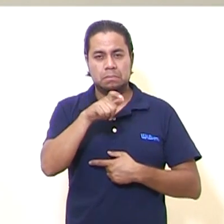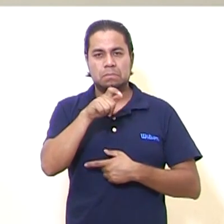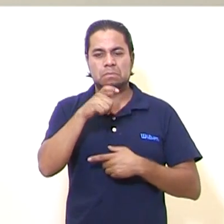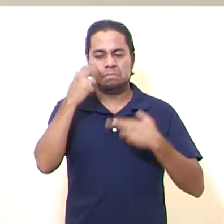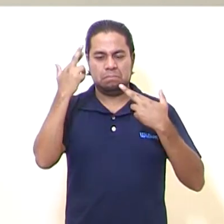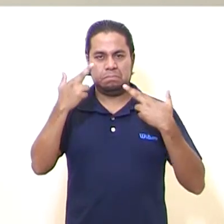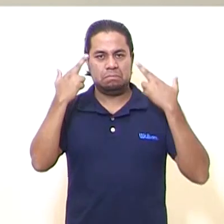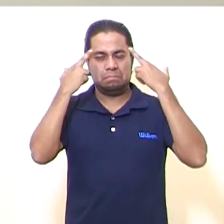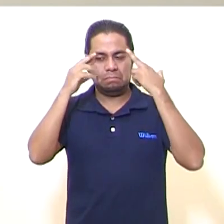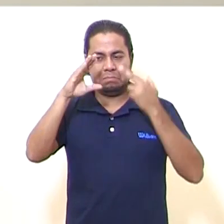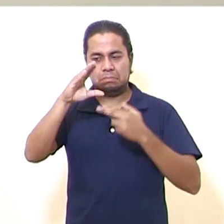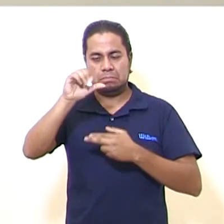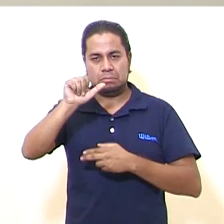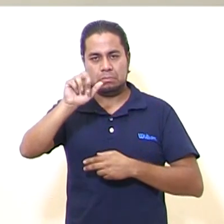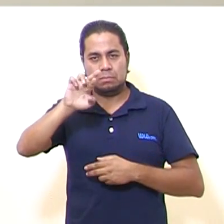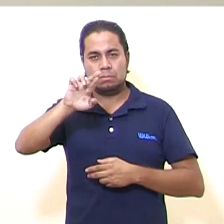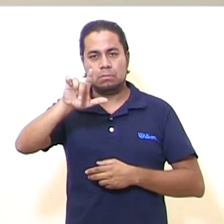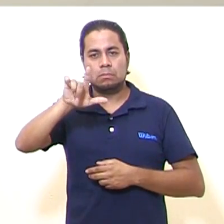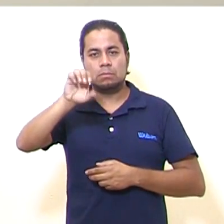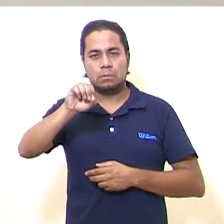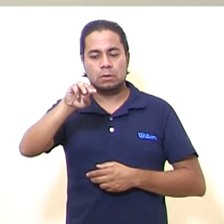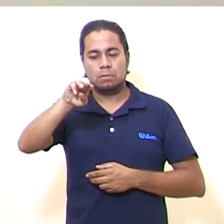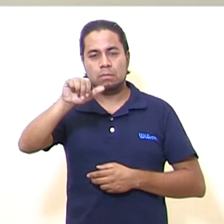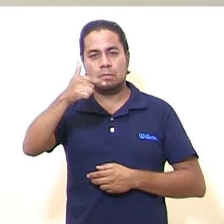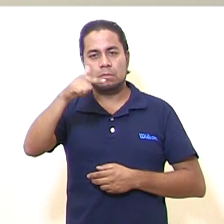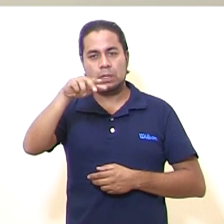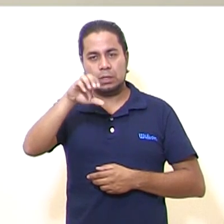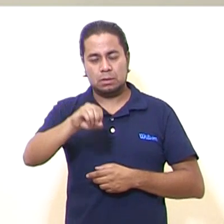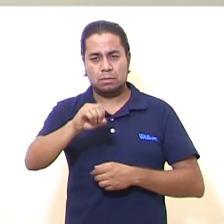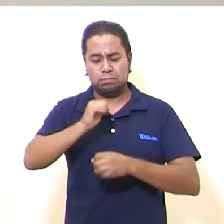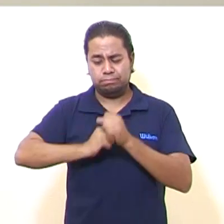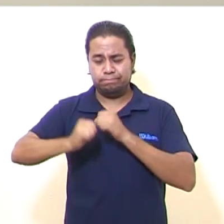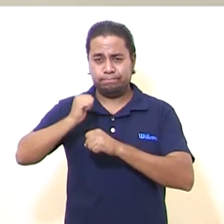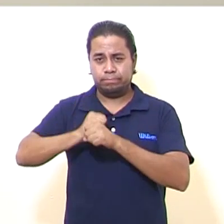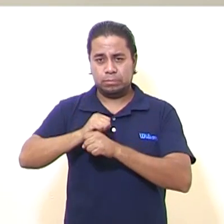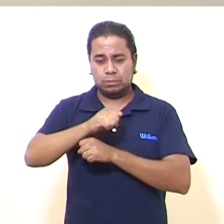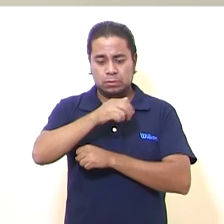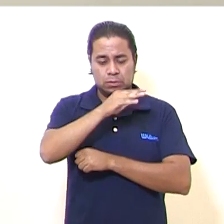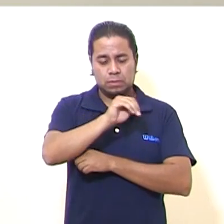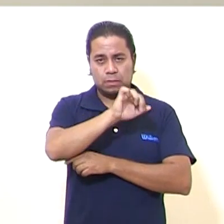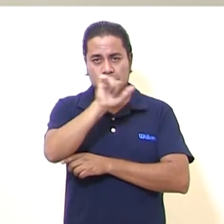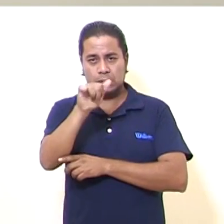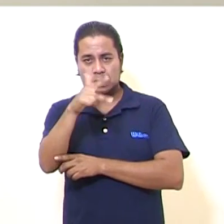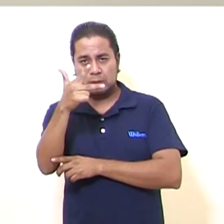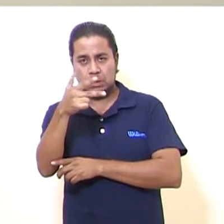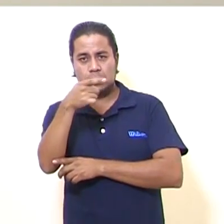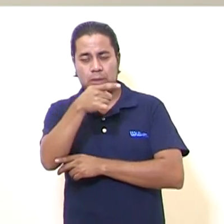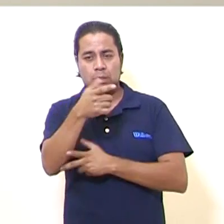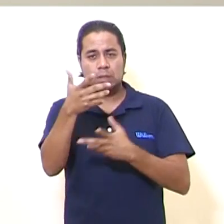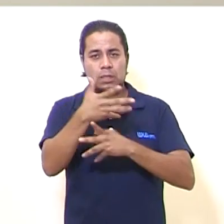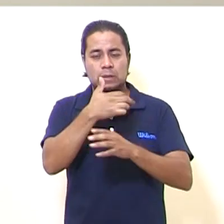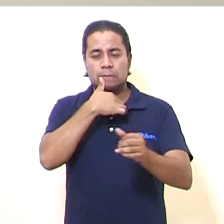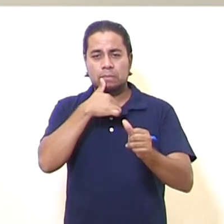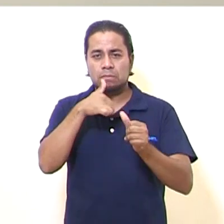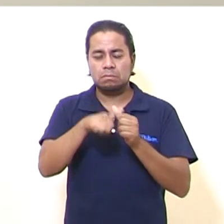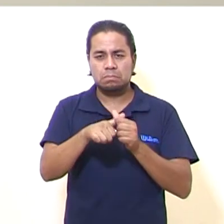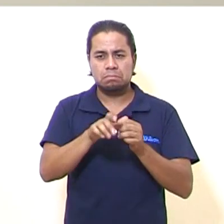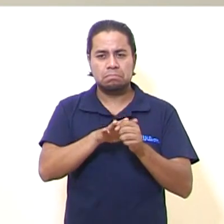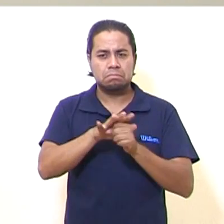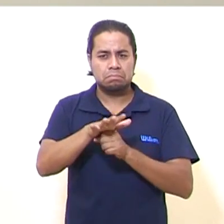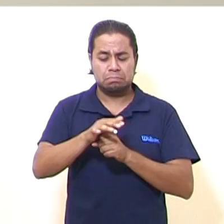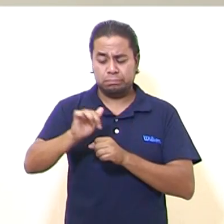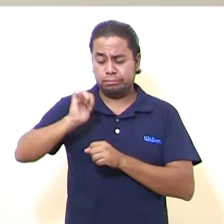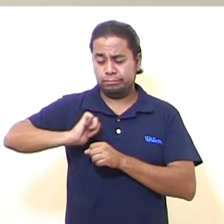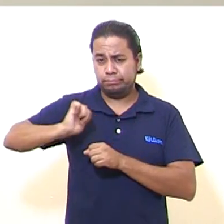Carlomagno, en el siglo IX al XIII, donde hicieron unas letras que en